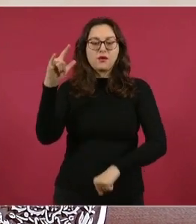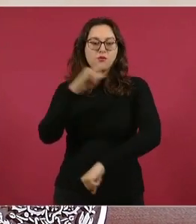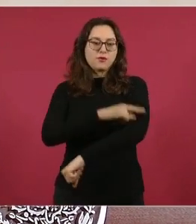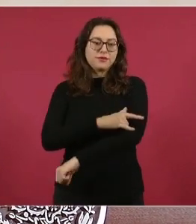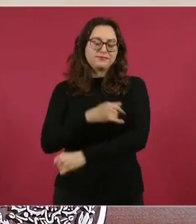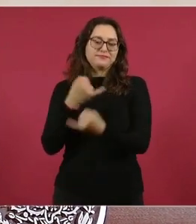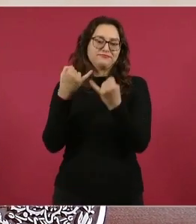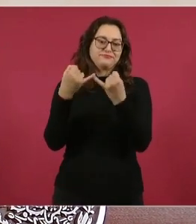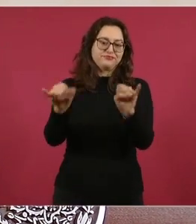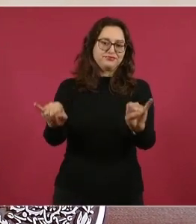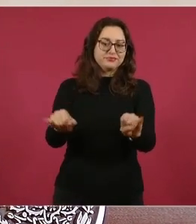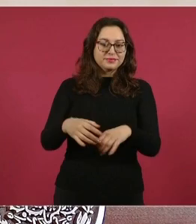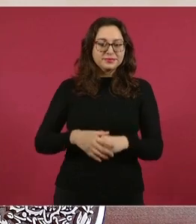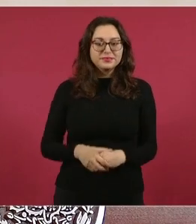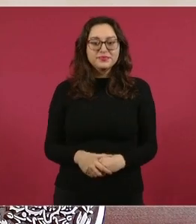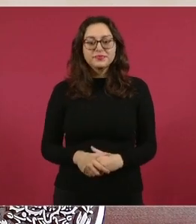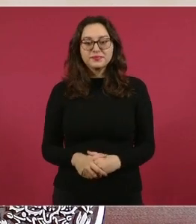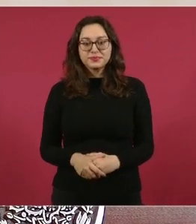adelantaron,